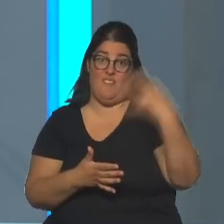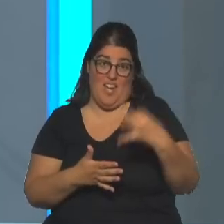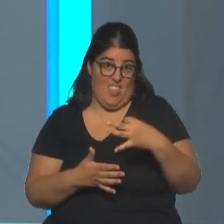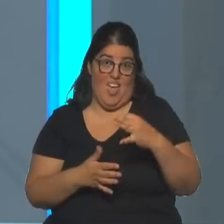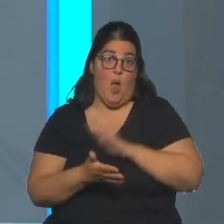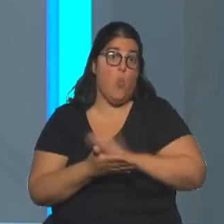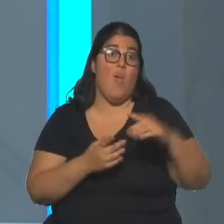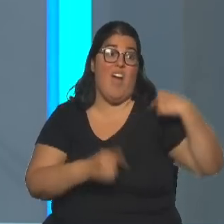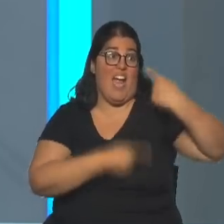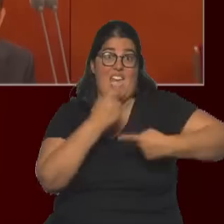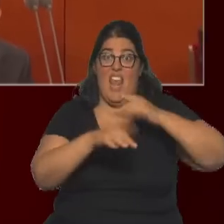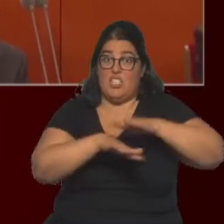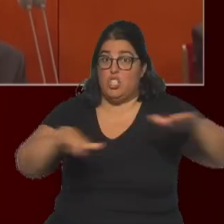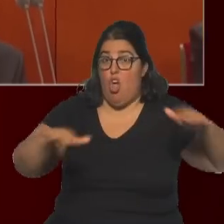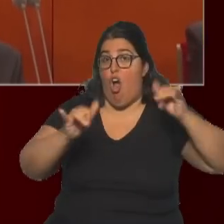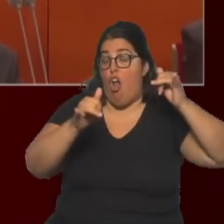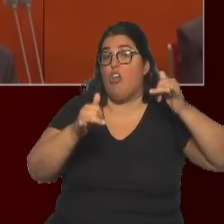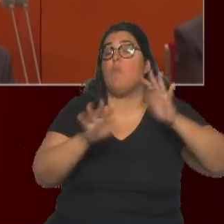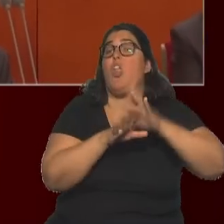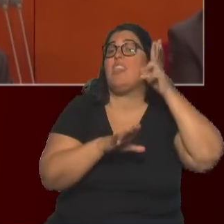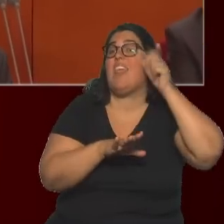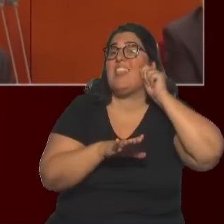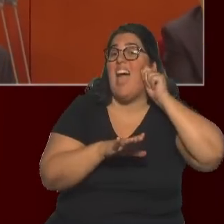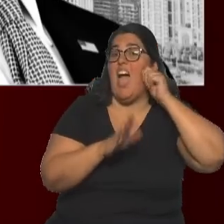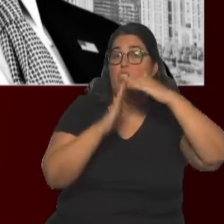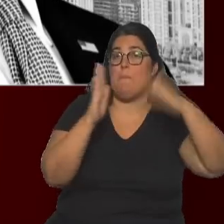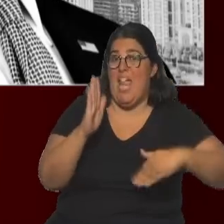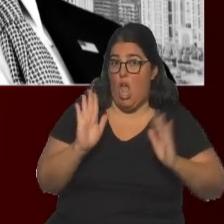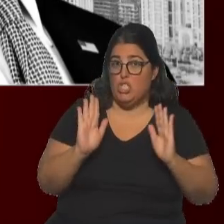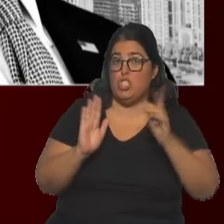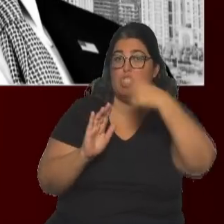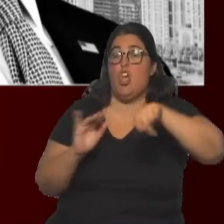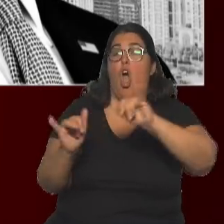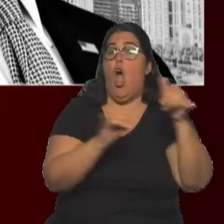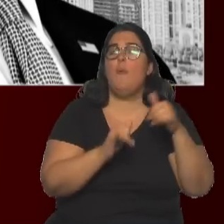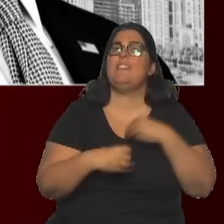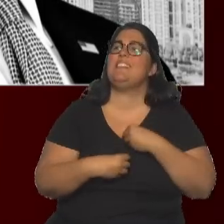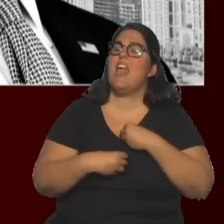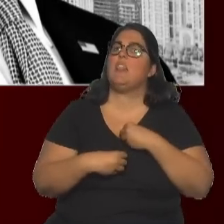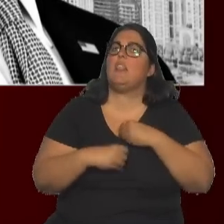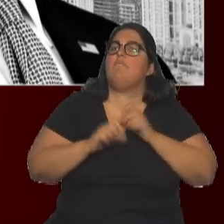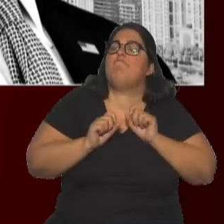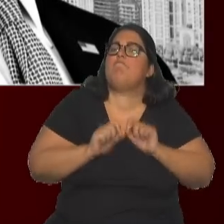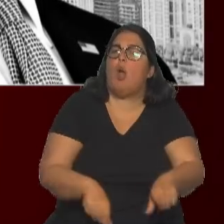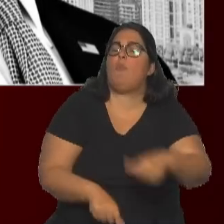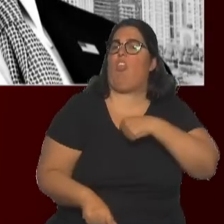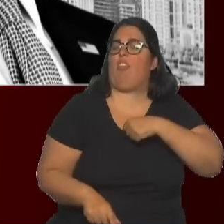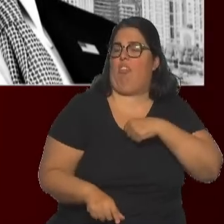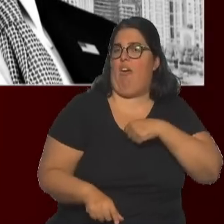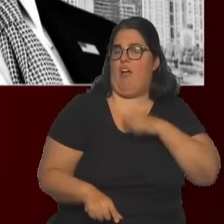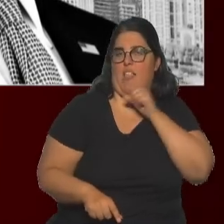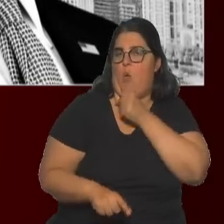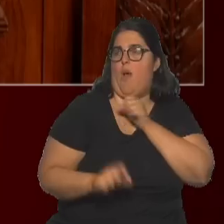una generación de menos de 30 años de edad que se siente netamente identificada